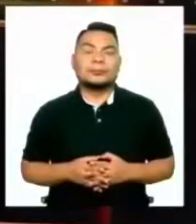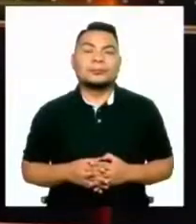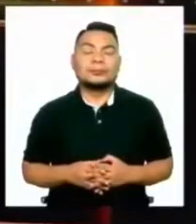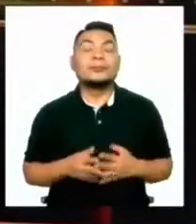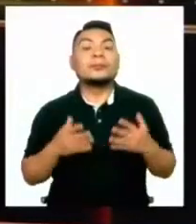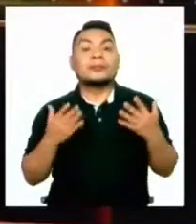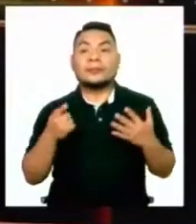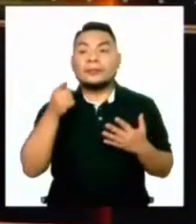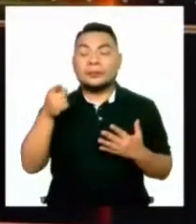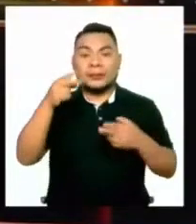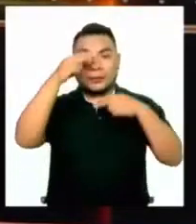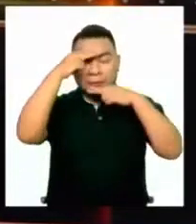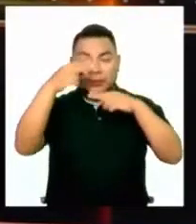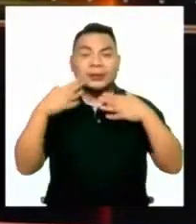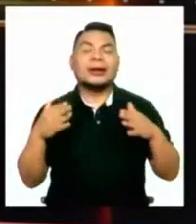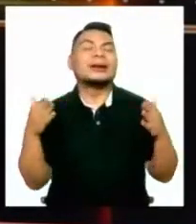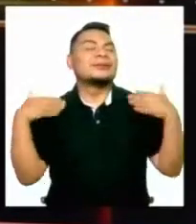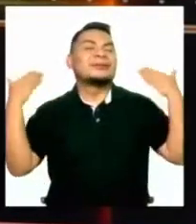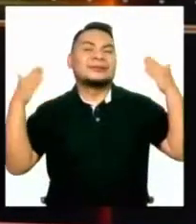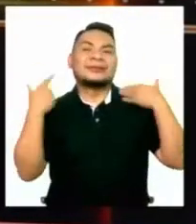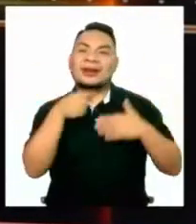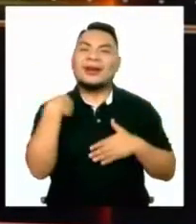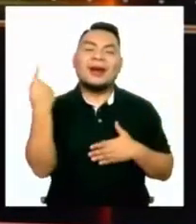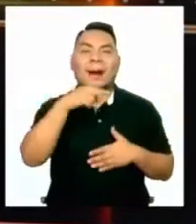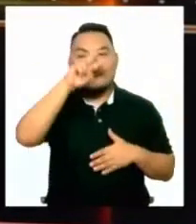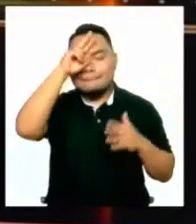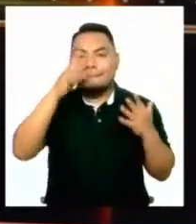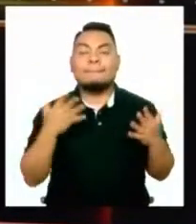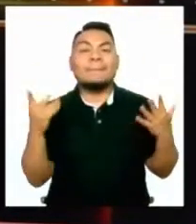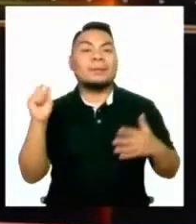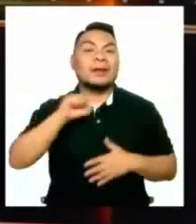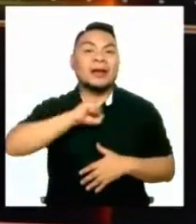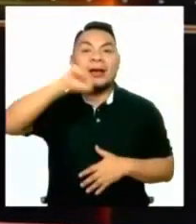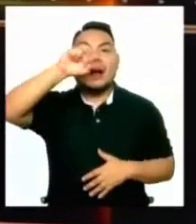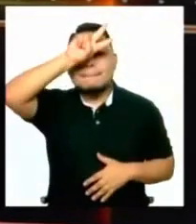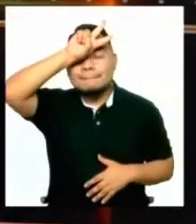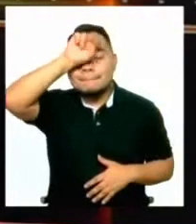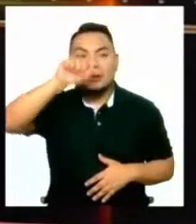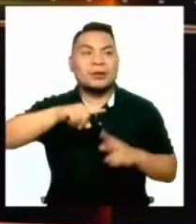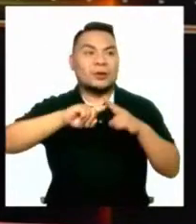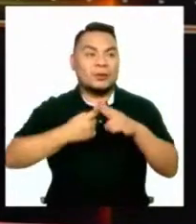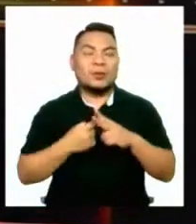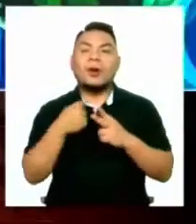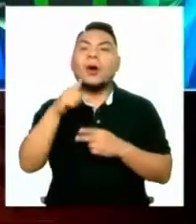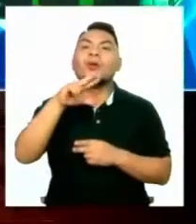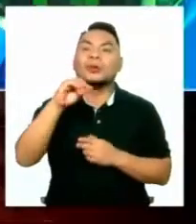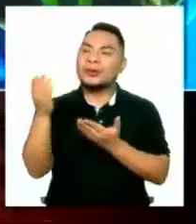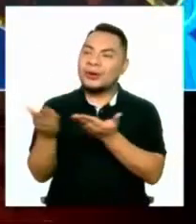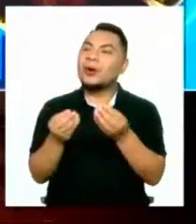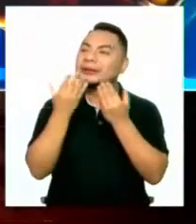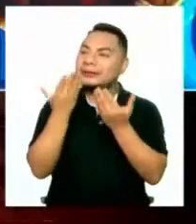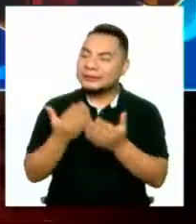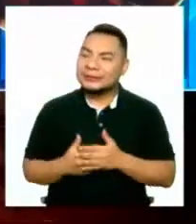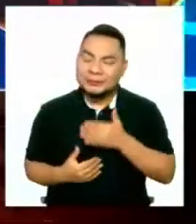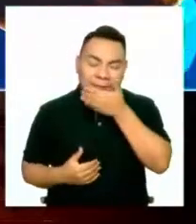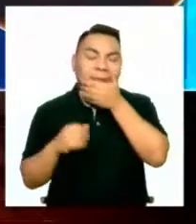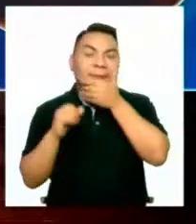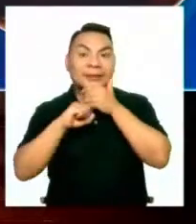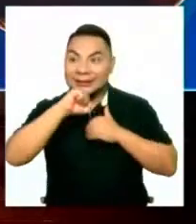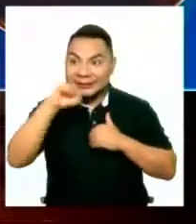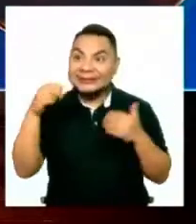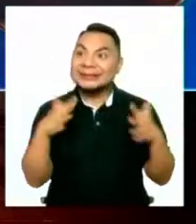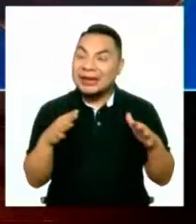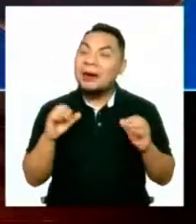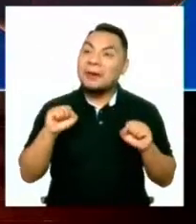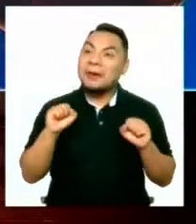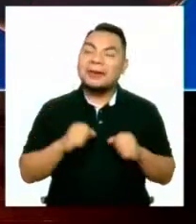Pero por supuesto, la noticia que ha alegrado a todos los peruanos es el triunfo de Perú. Y vamos a empezar con Lucho Trizano. ¿Cómo estás, Lucho? Ya se logró, ¿no? Se